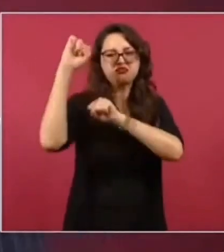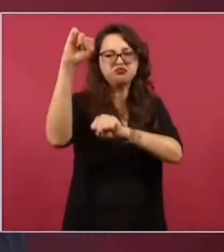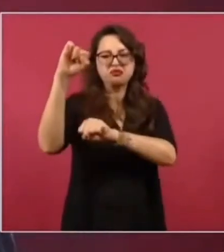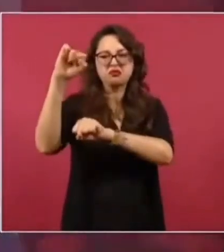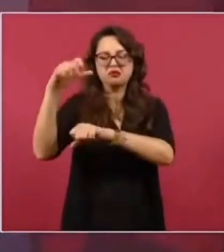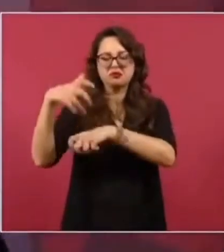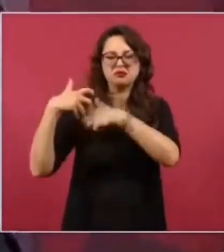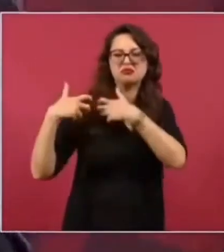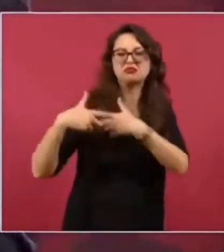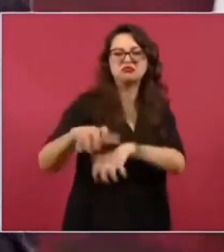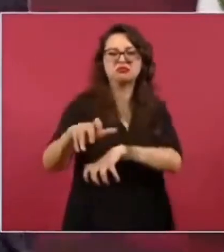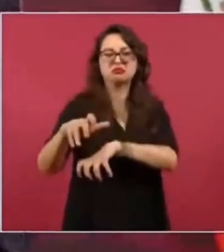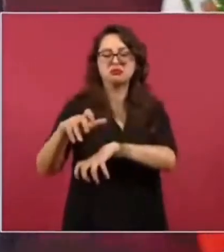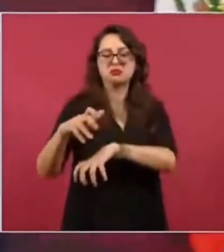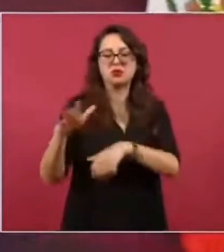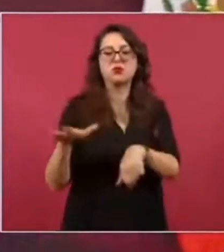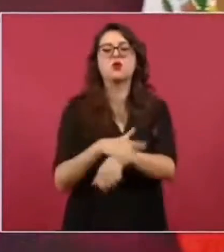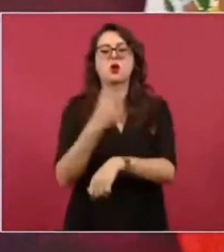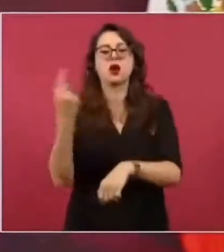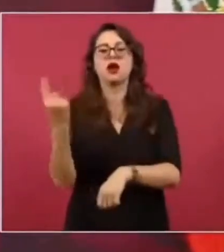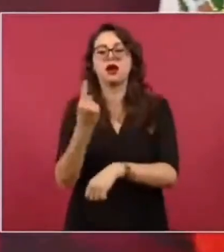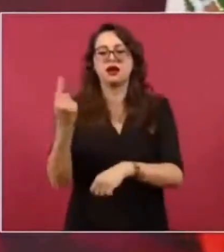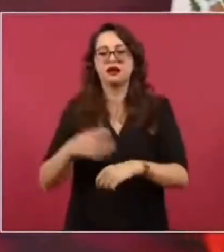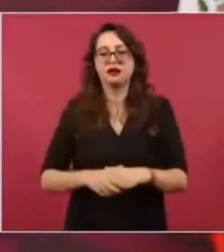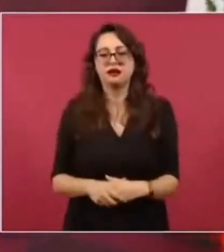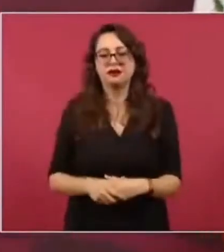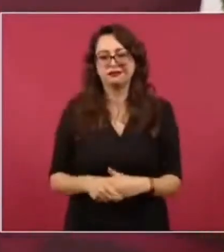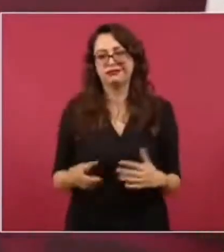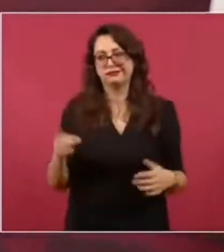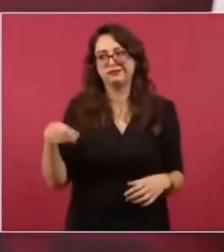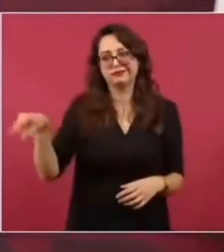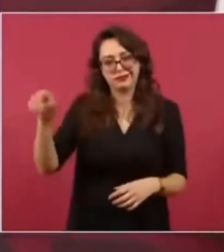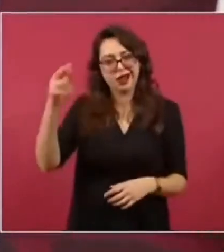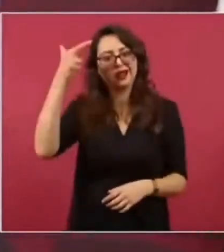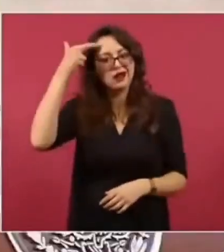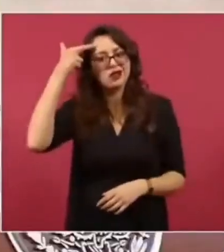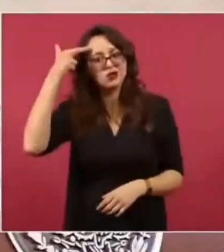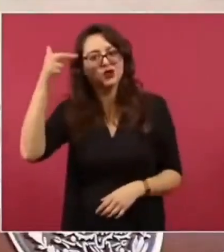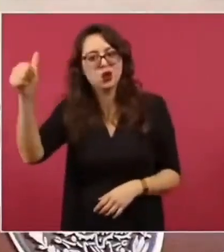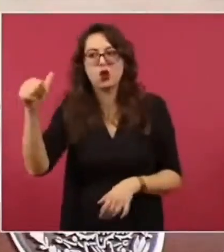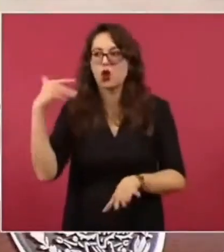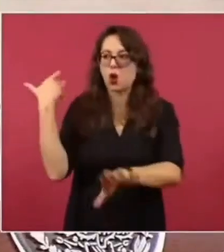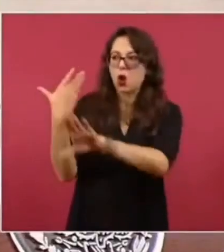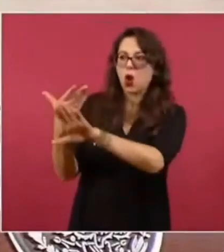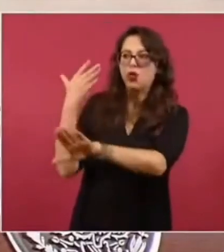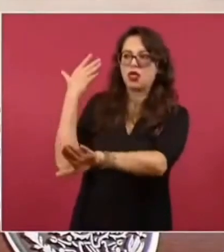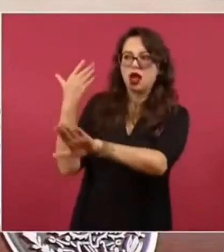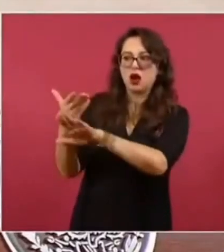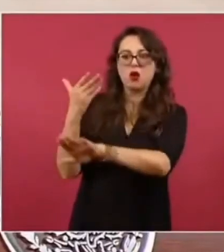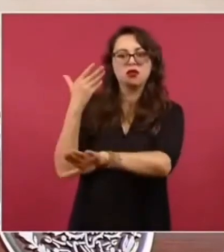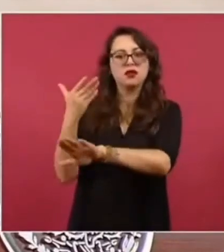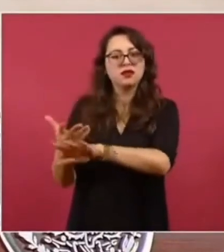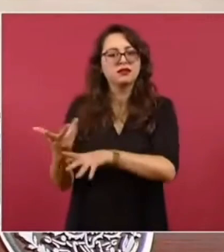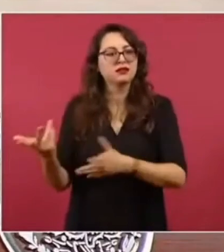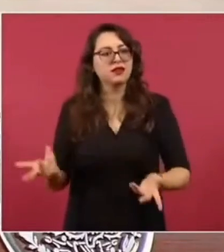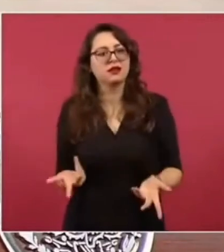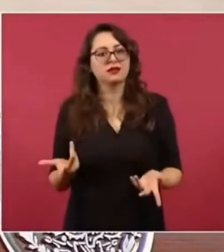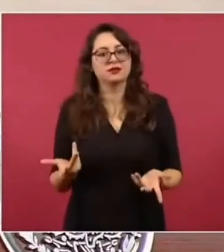porque son responsables y actúan